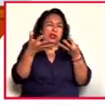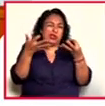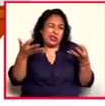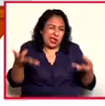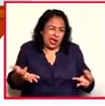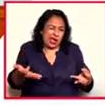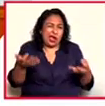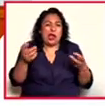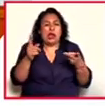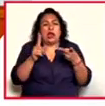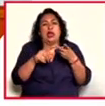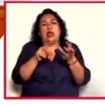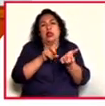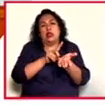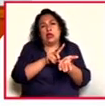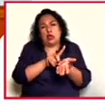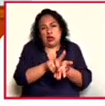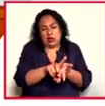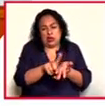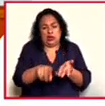de derechos,